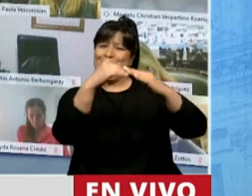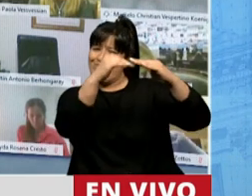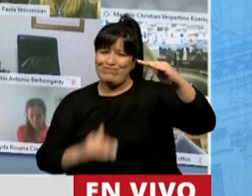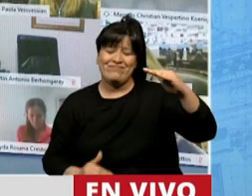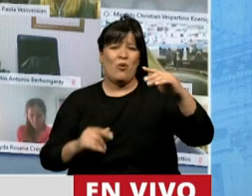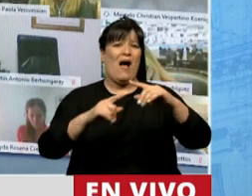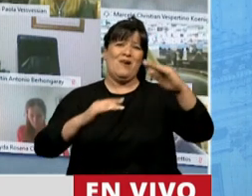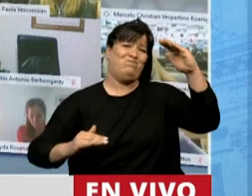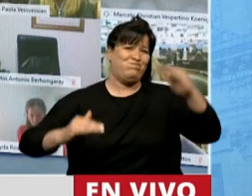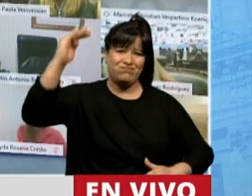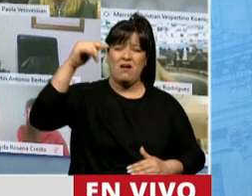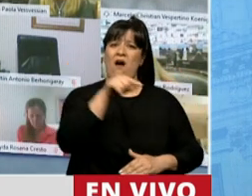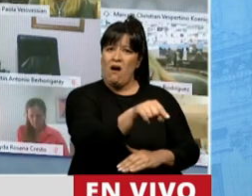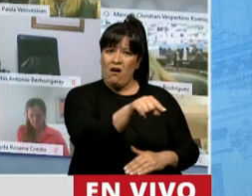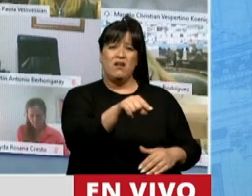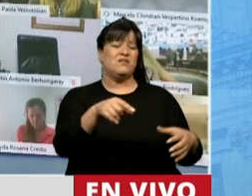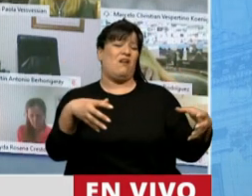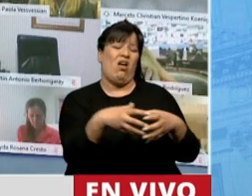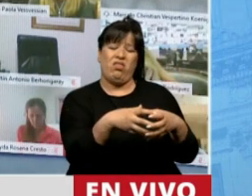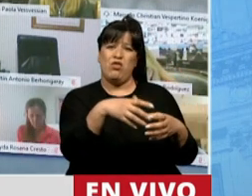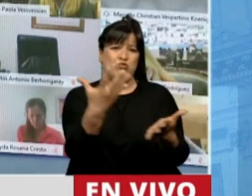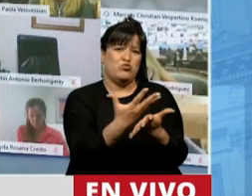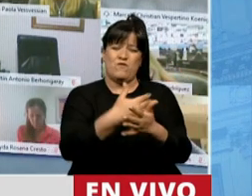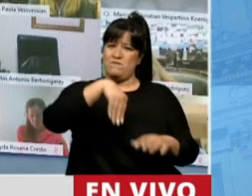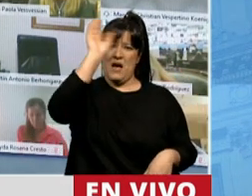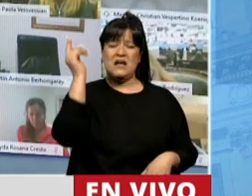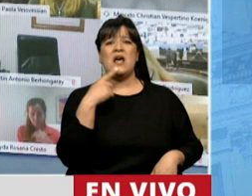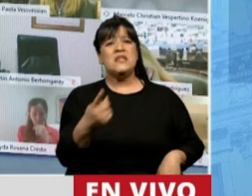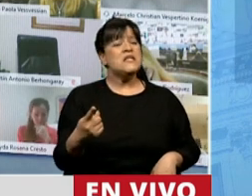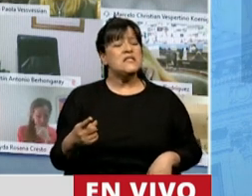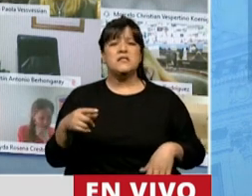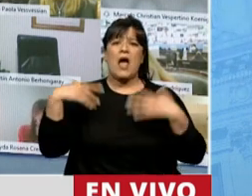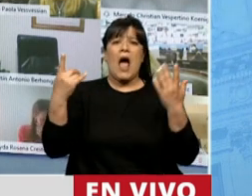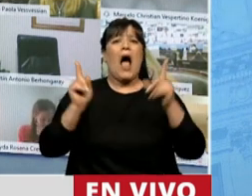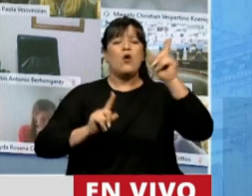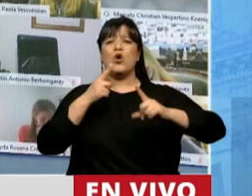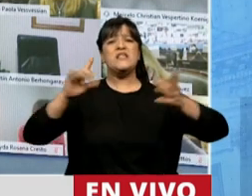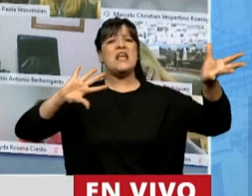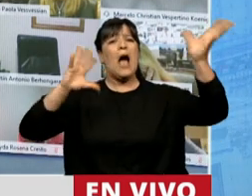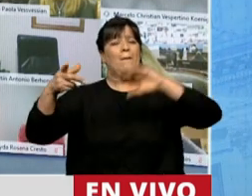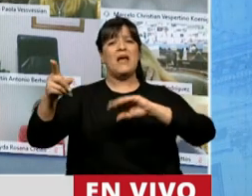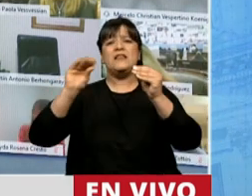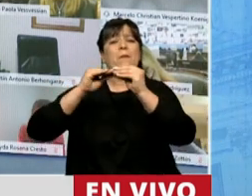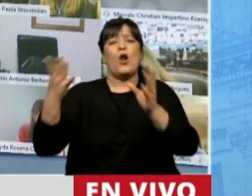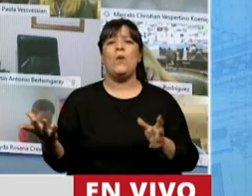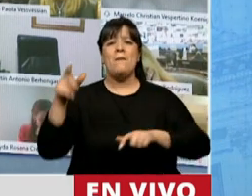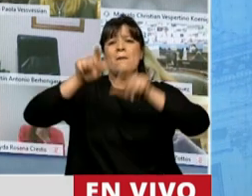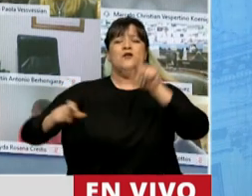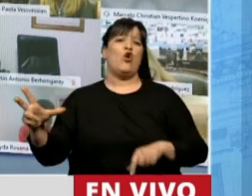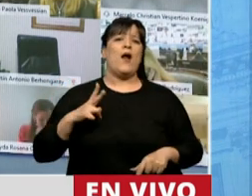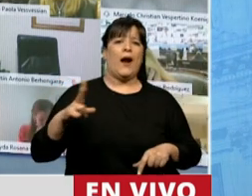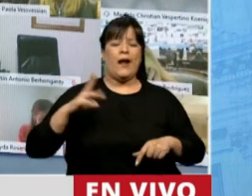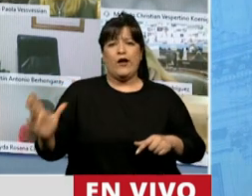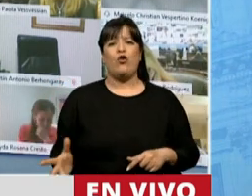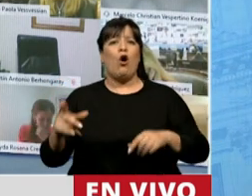desigualdad con lo cual es imperioso trabajar y es falsa la disyuntiva de quienes dicen que el ambiente es un problema de ricos o que el ambiente es un